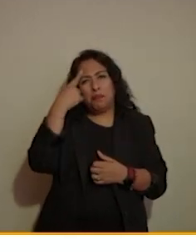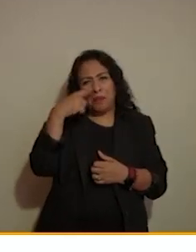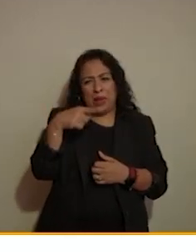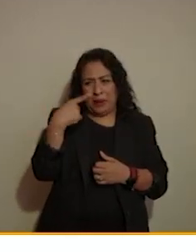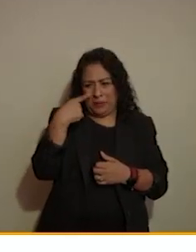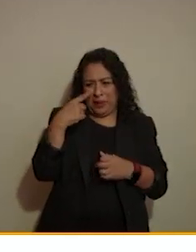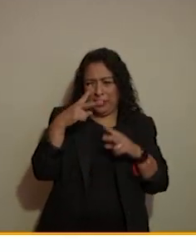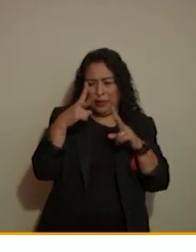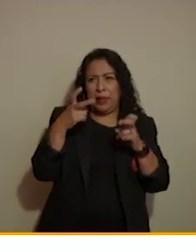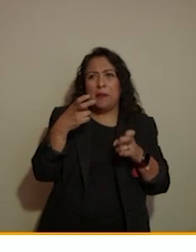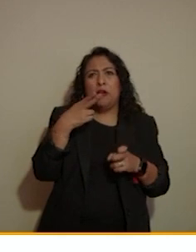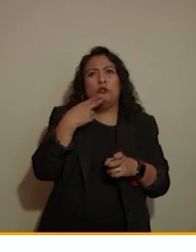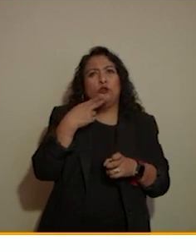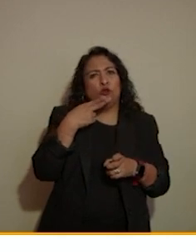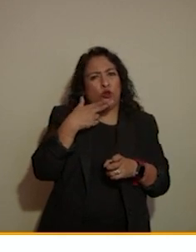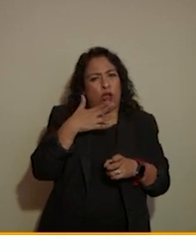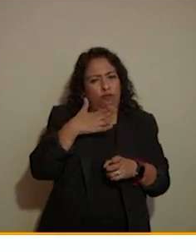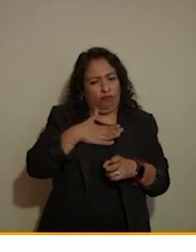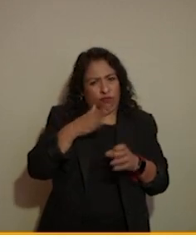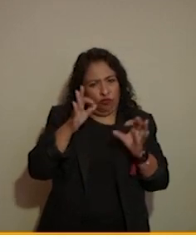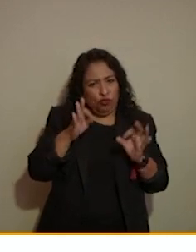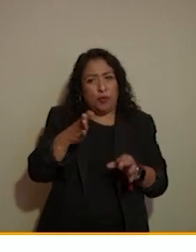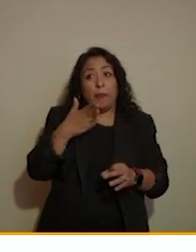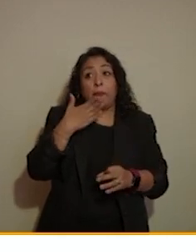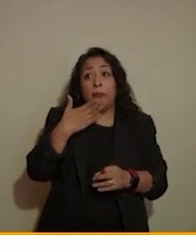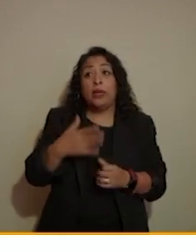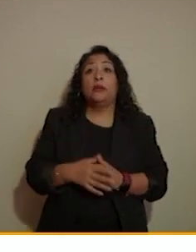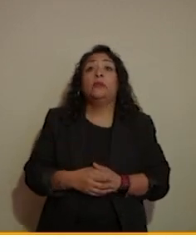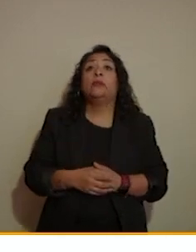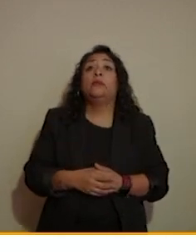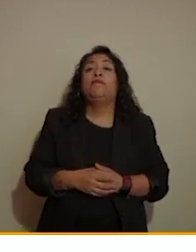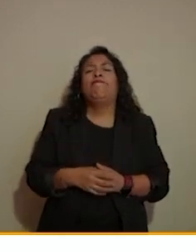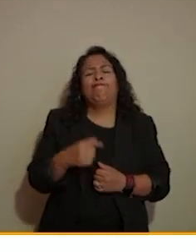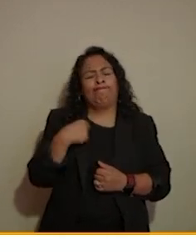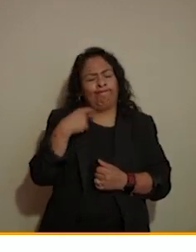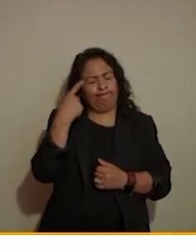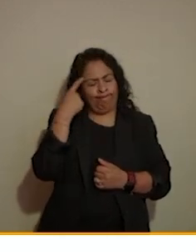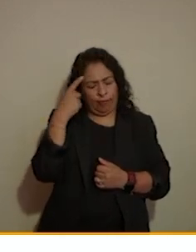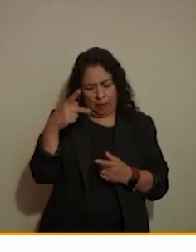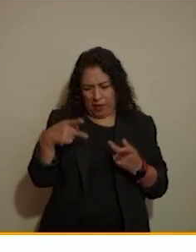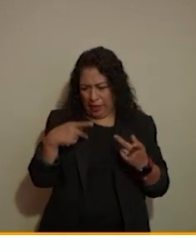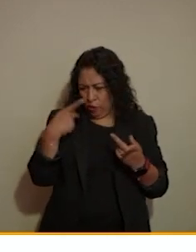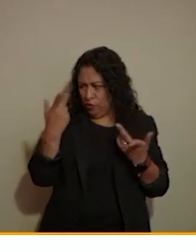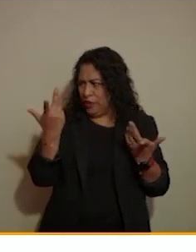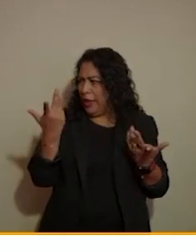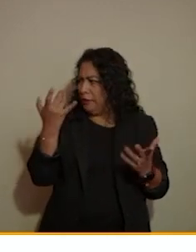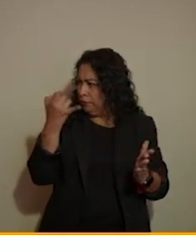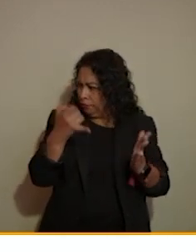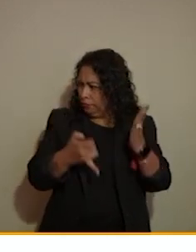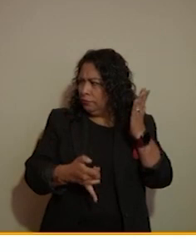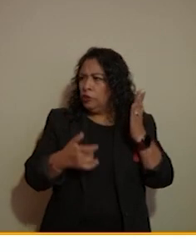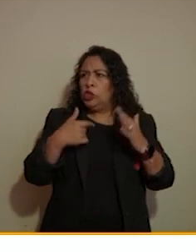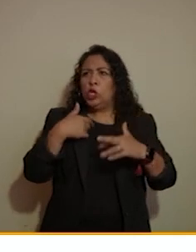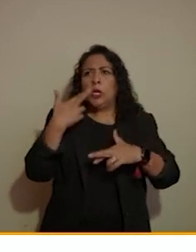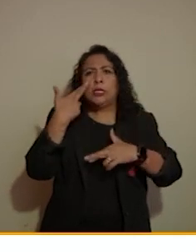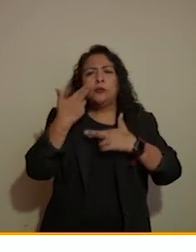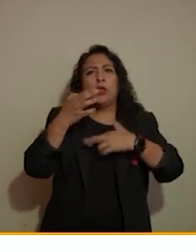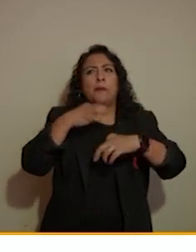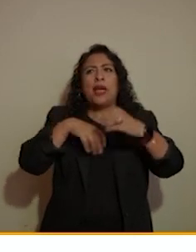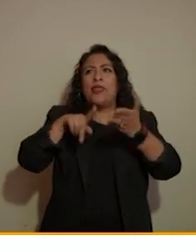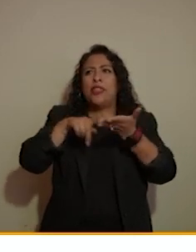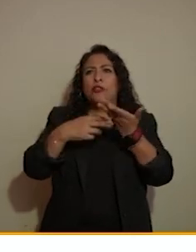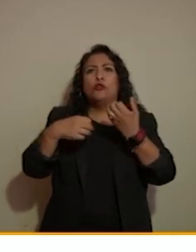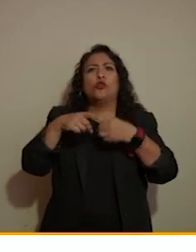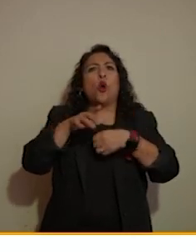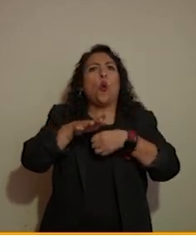abordarlo y ocuparlo de manera eficaz. Preguntarnos de manera mucho más amplia cuál es el rol de las empresas en nuestra